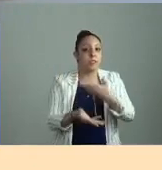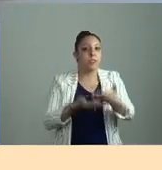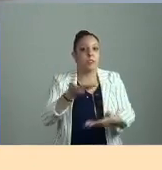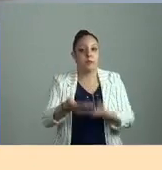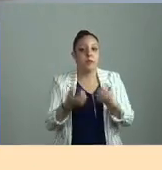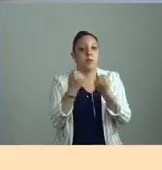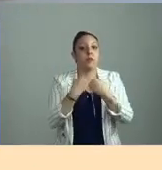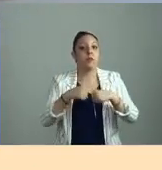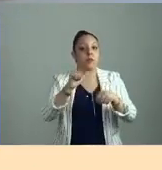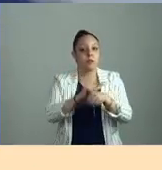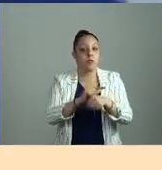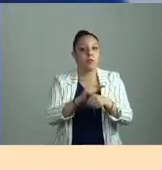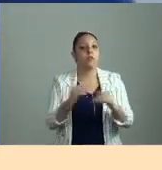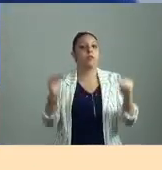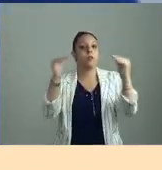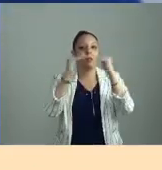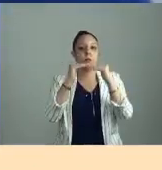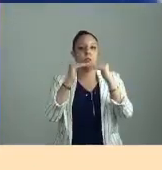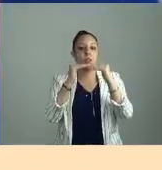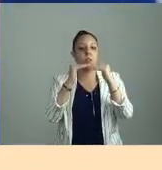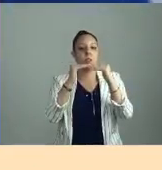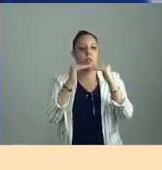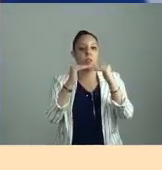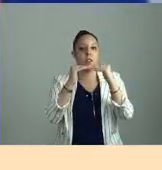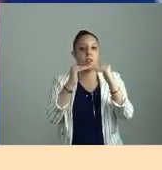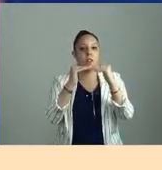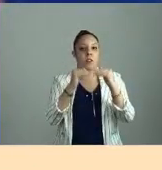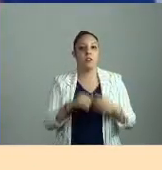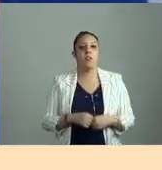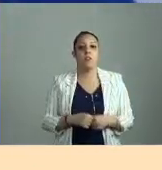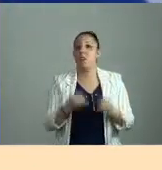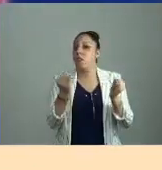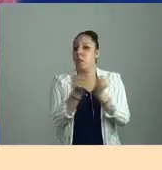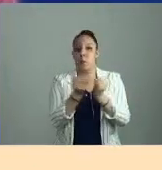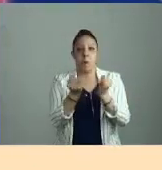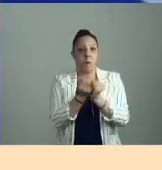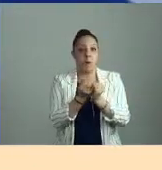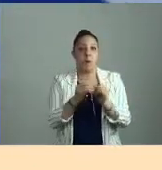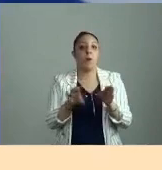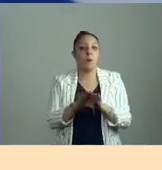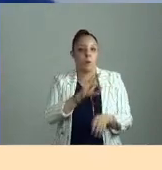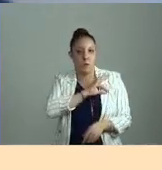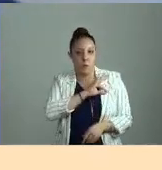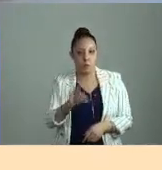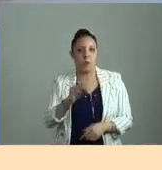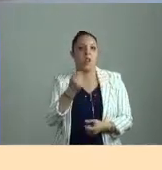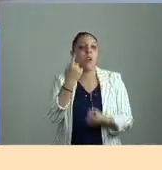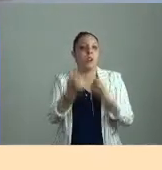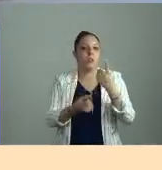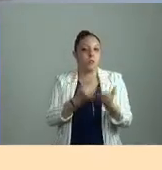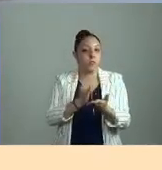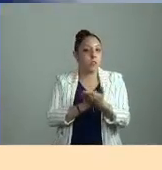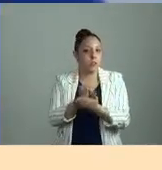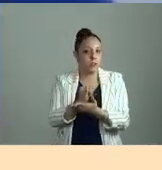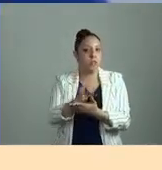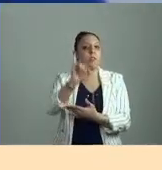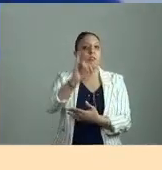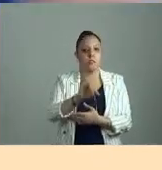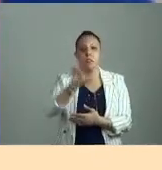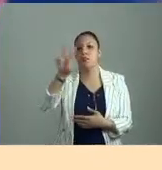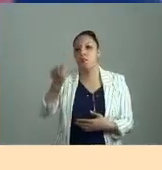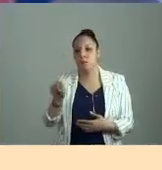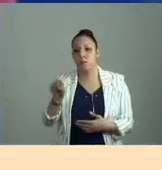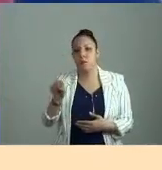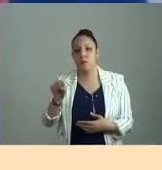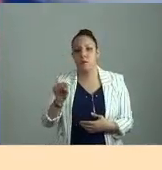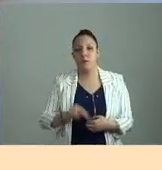servicios sociales podemos tener una voz para decidir qué tipo de servicio social nos dar podemos tener